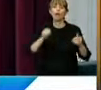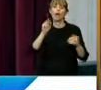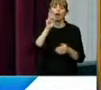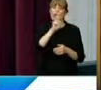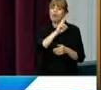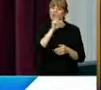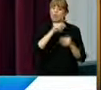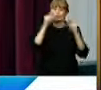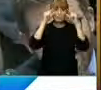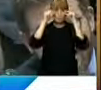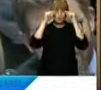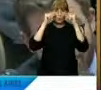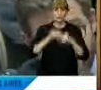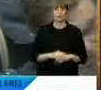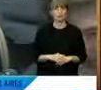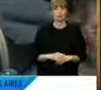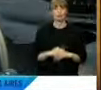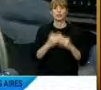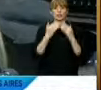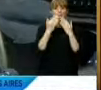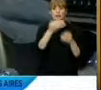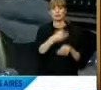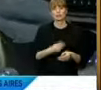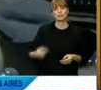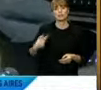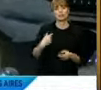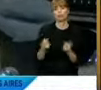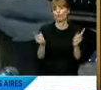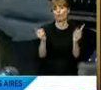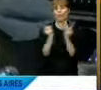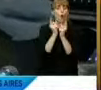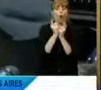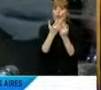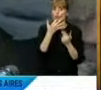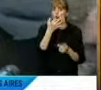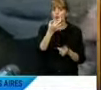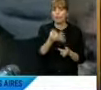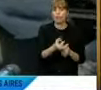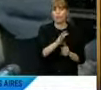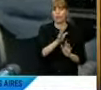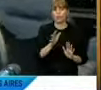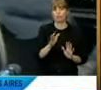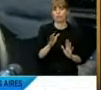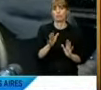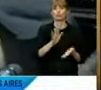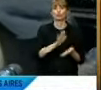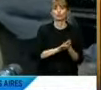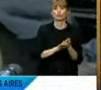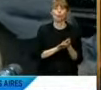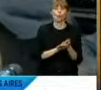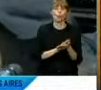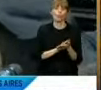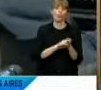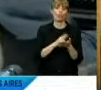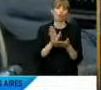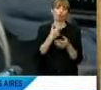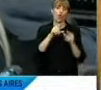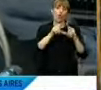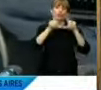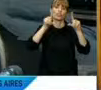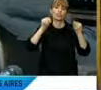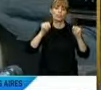que son de los más duros contra gobierno Javier Miley y es hoy aquí el que más se está convocando Sí porque la izquierda también ha decidido dar un paso al costado no se